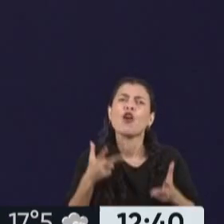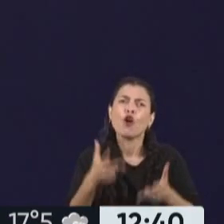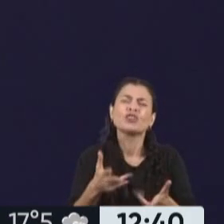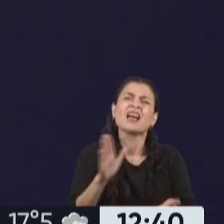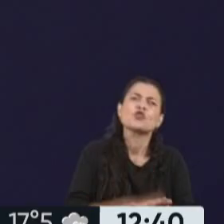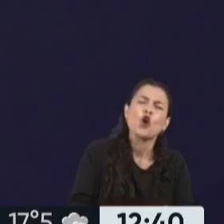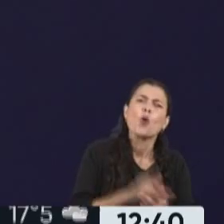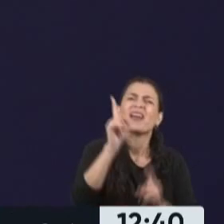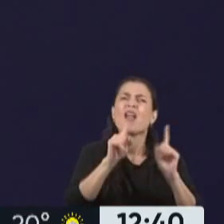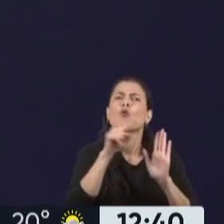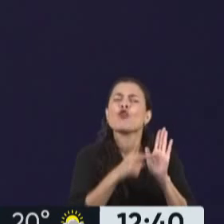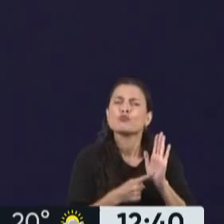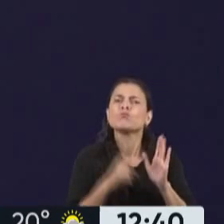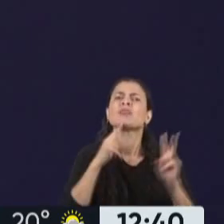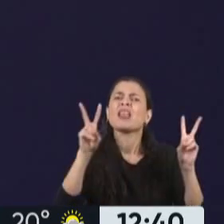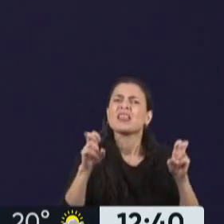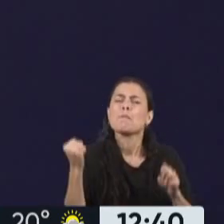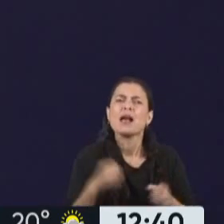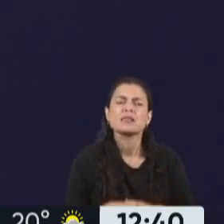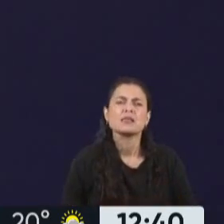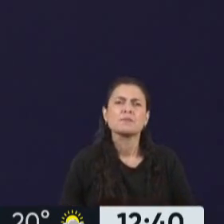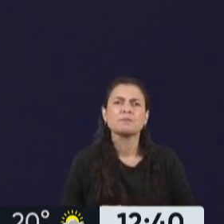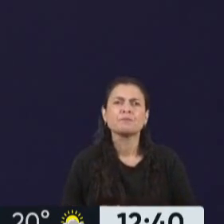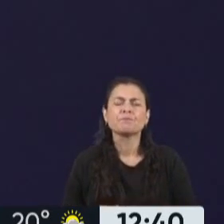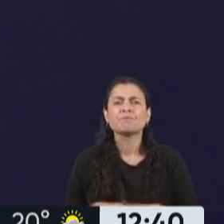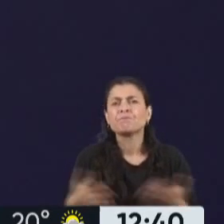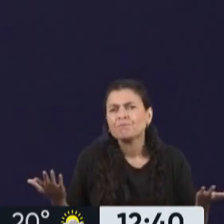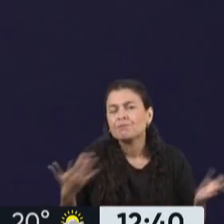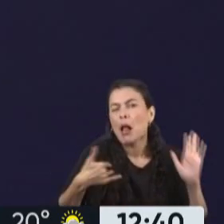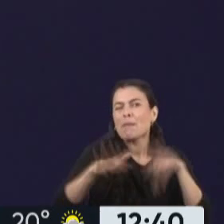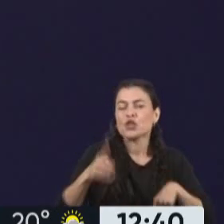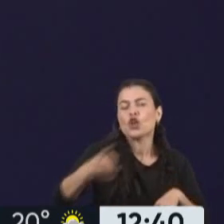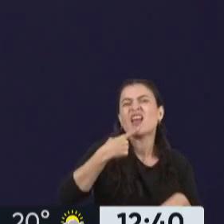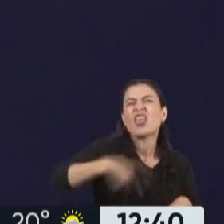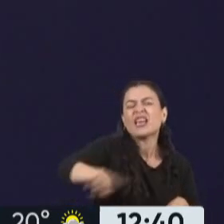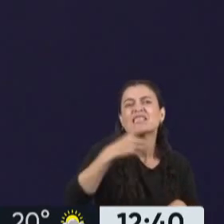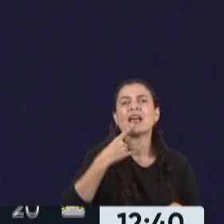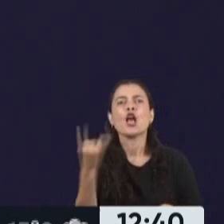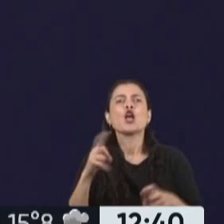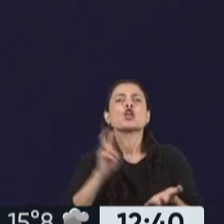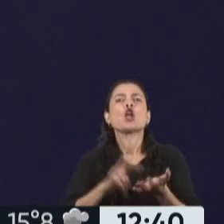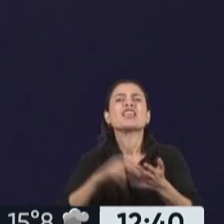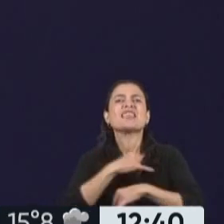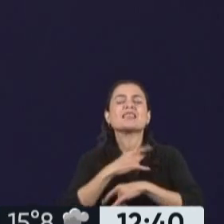a algunos puntos sobre lo que popularmente se denomina fake news.